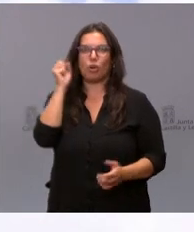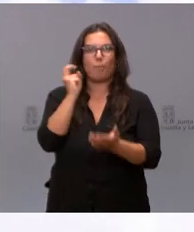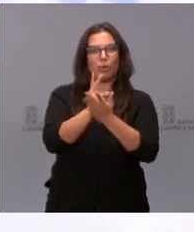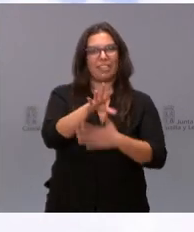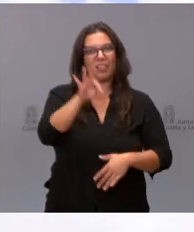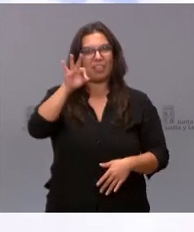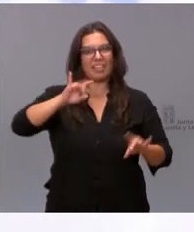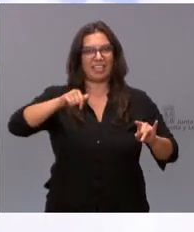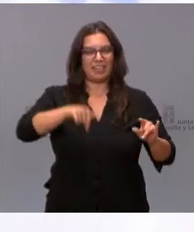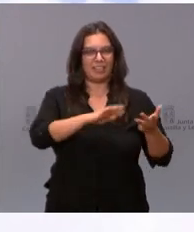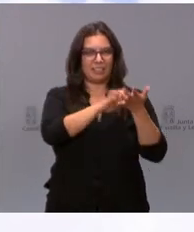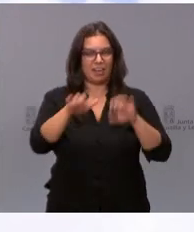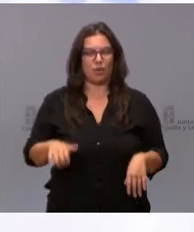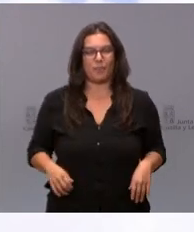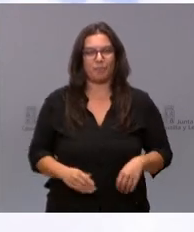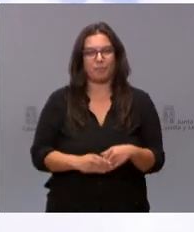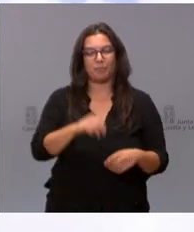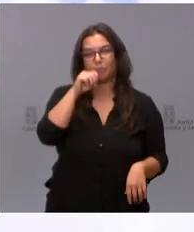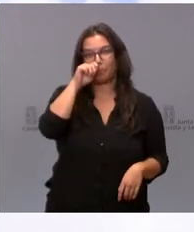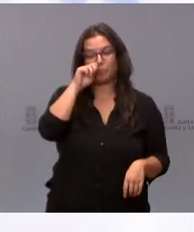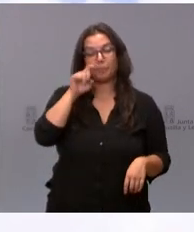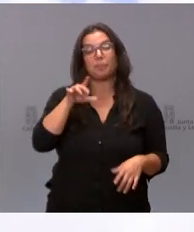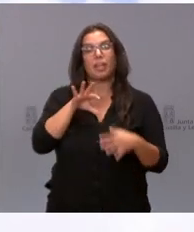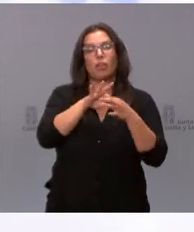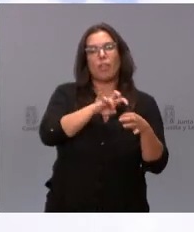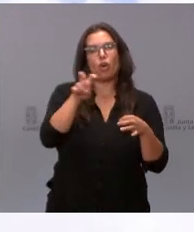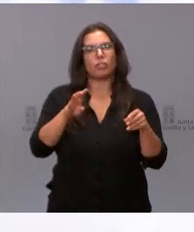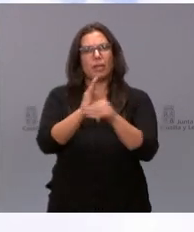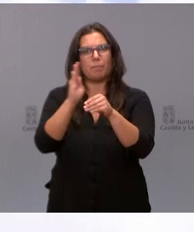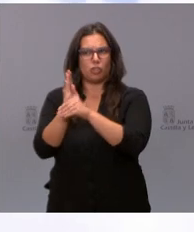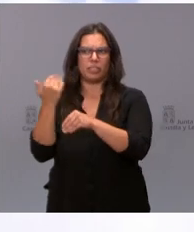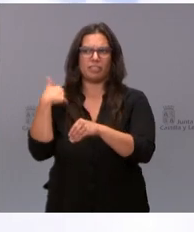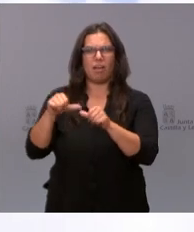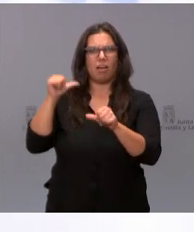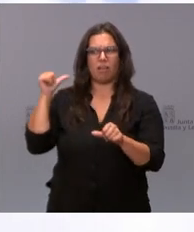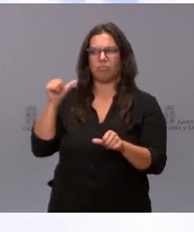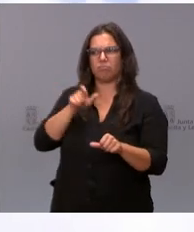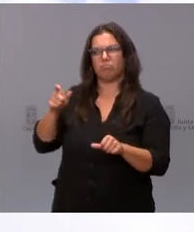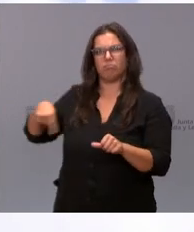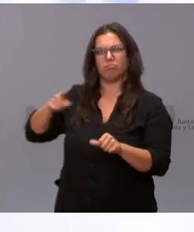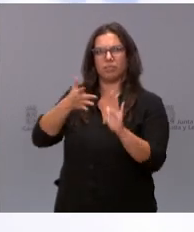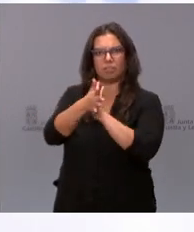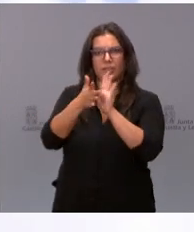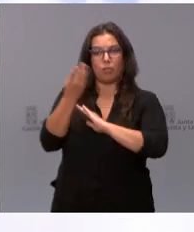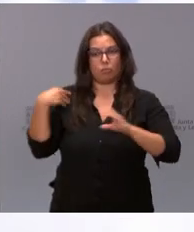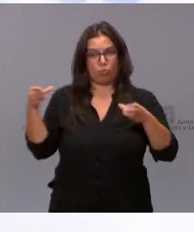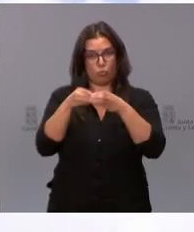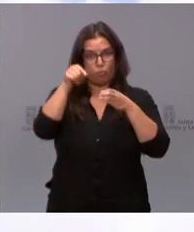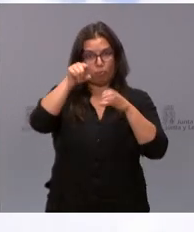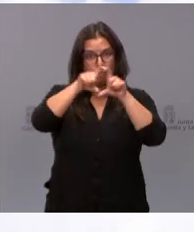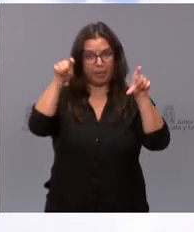en una actuación relacionada con otras inversiones como ya se ha destacado de este propio grupo con las